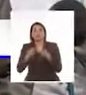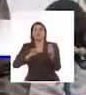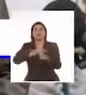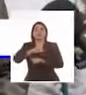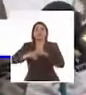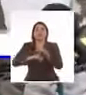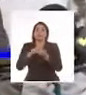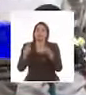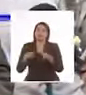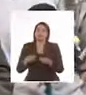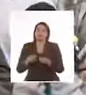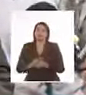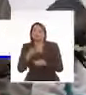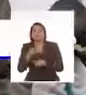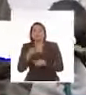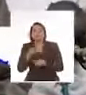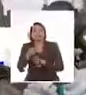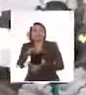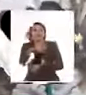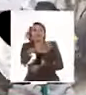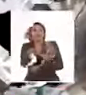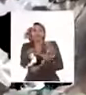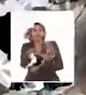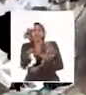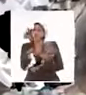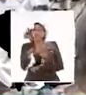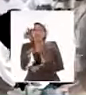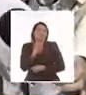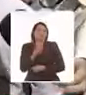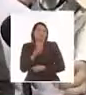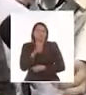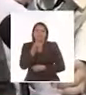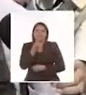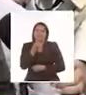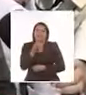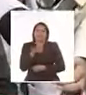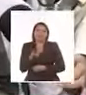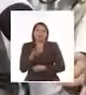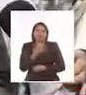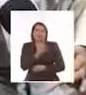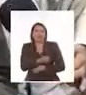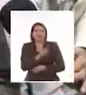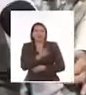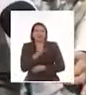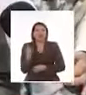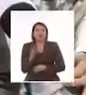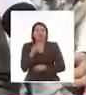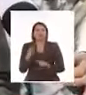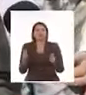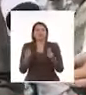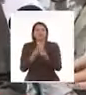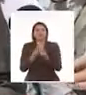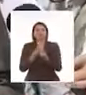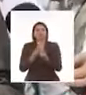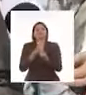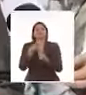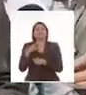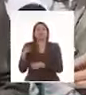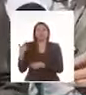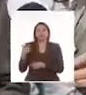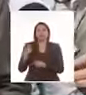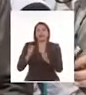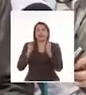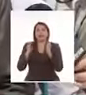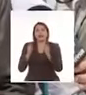hay que cambiar. El pueblo palestino no merece esto. Y todos tenemos que alzar las voces y sobre todo, alzando las voces,